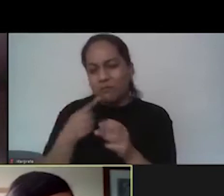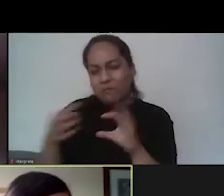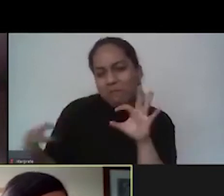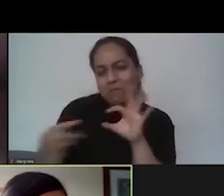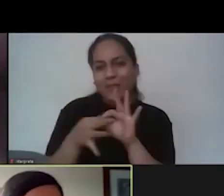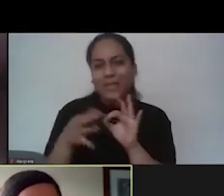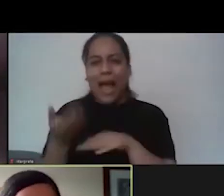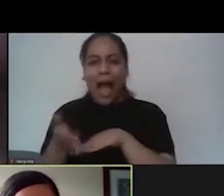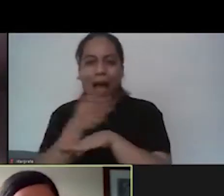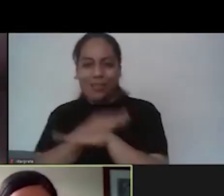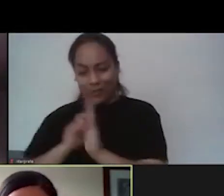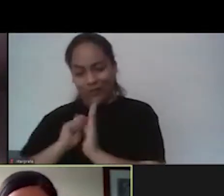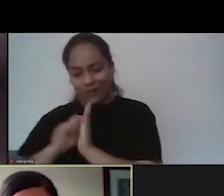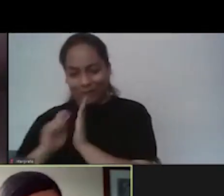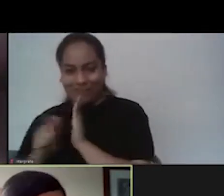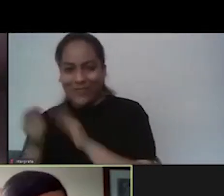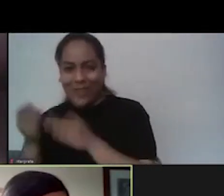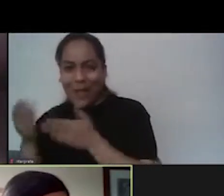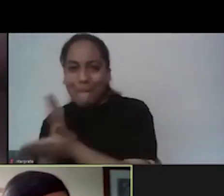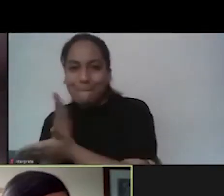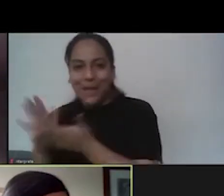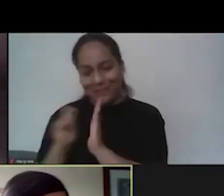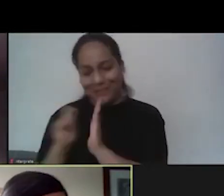tenía acá, como